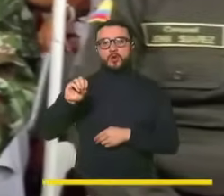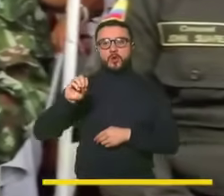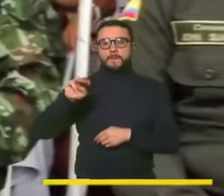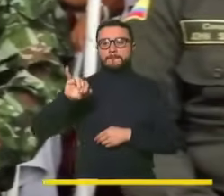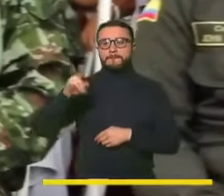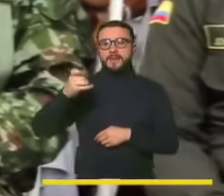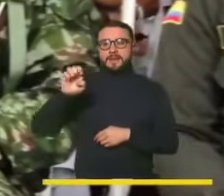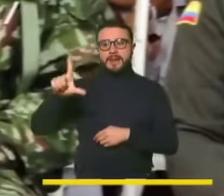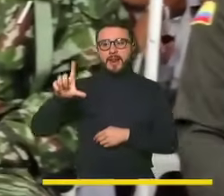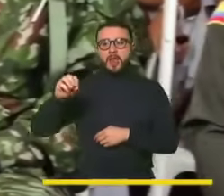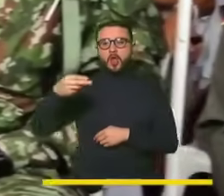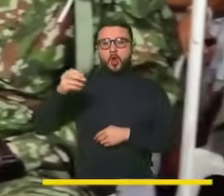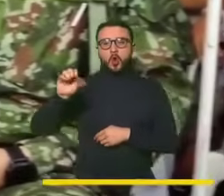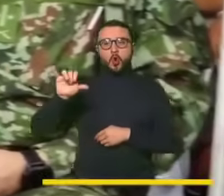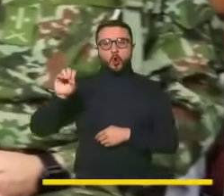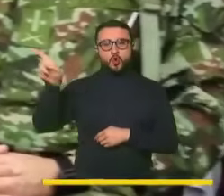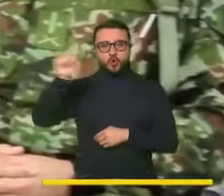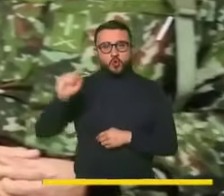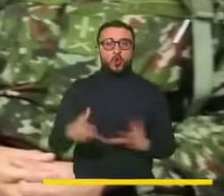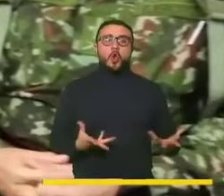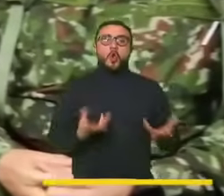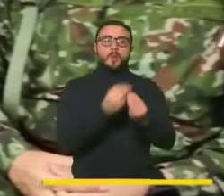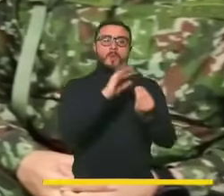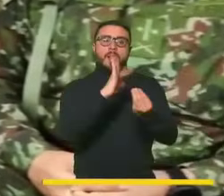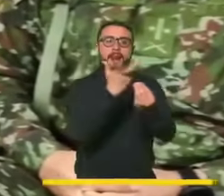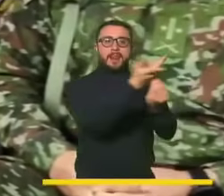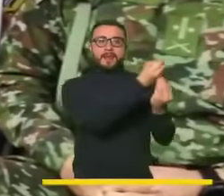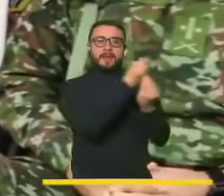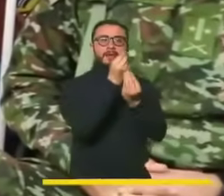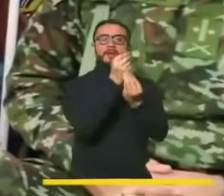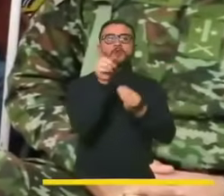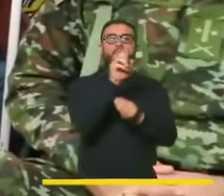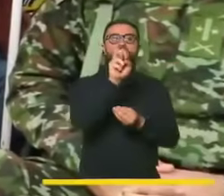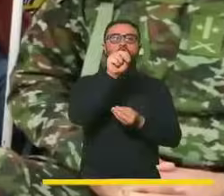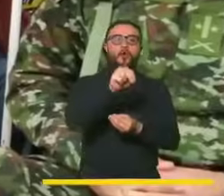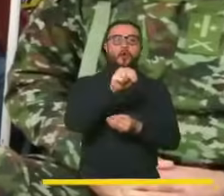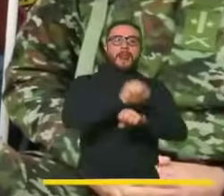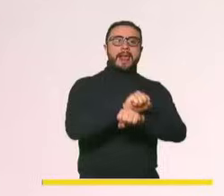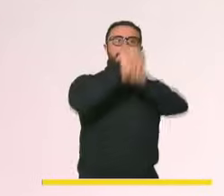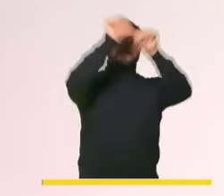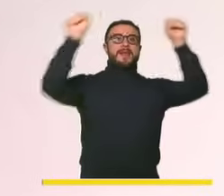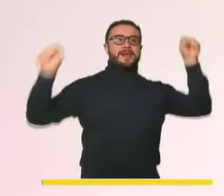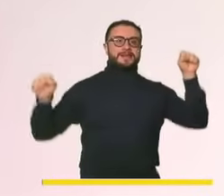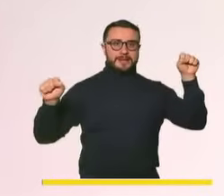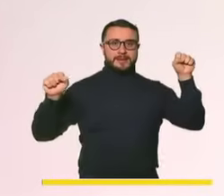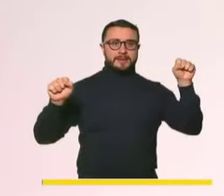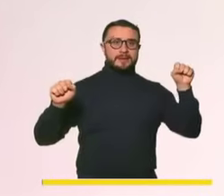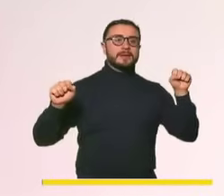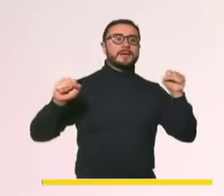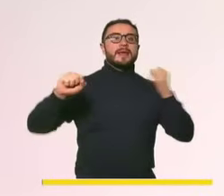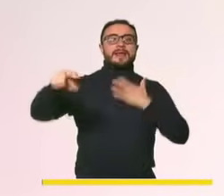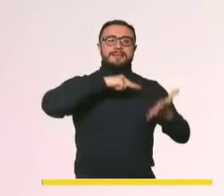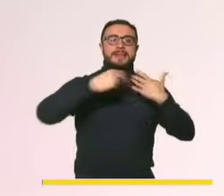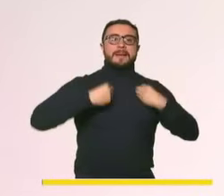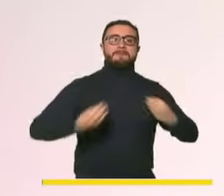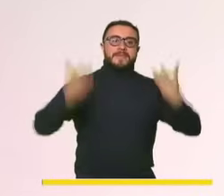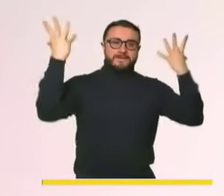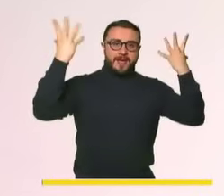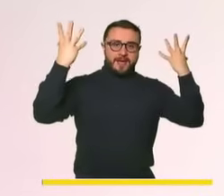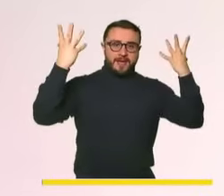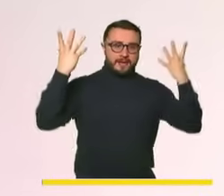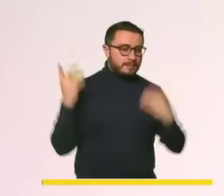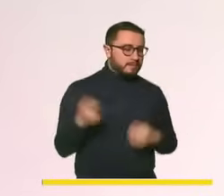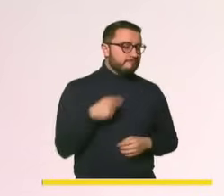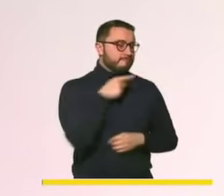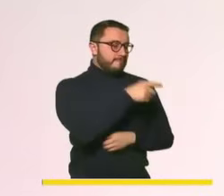Paternina, grupo artístico Son del Amanecer y Danza Viva,